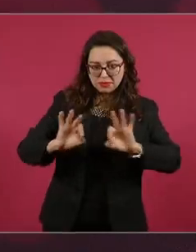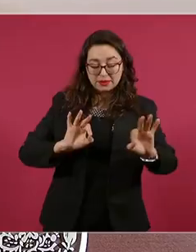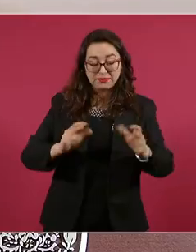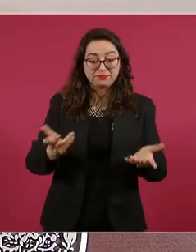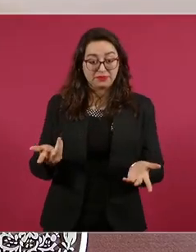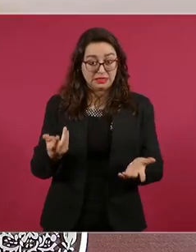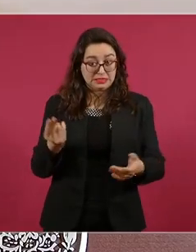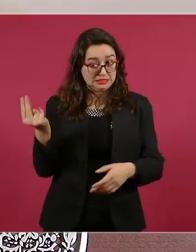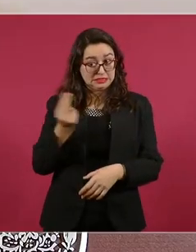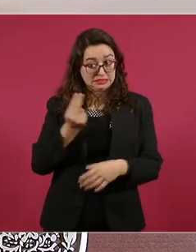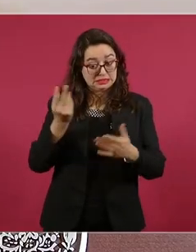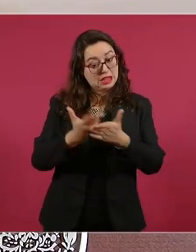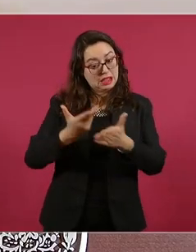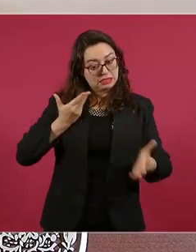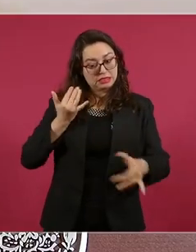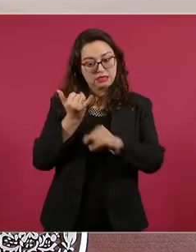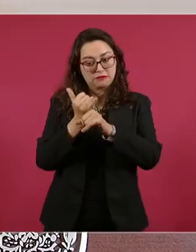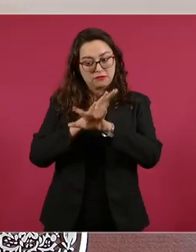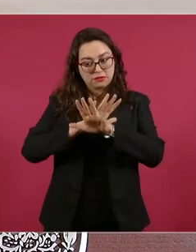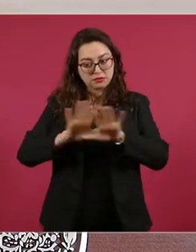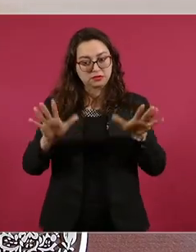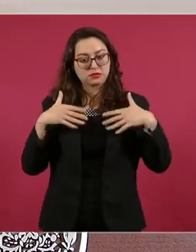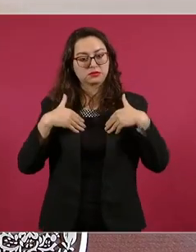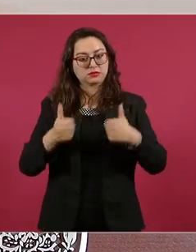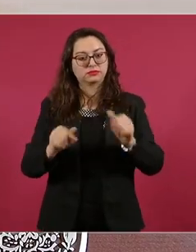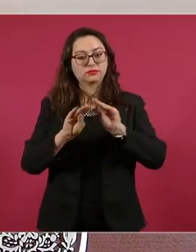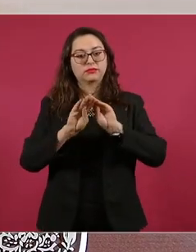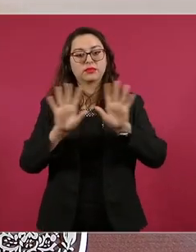vacunar, es prevenir.